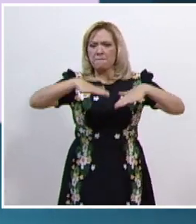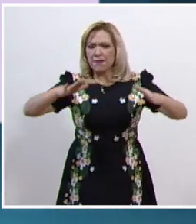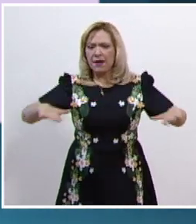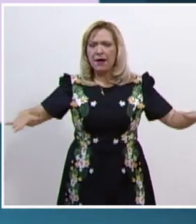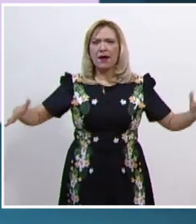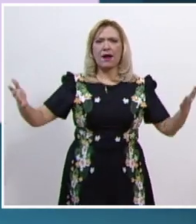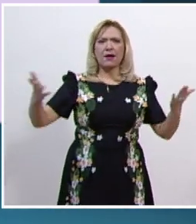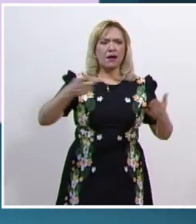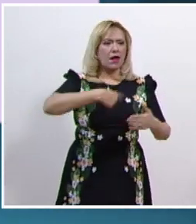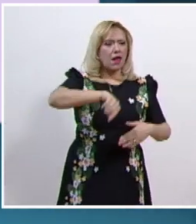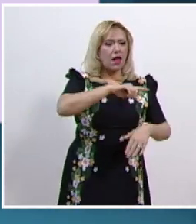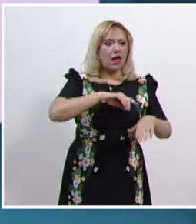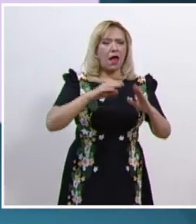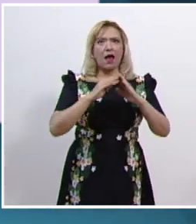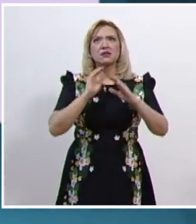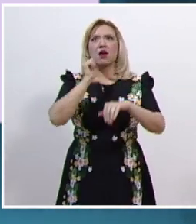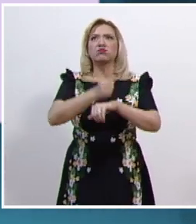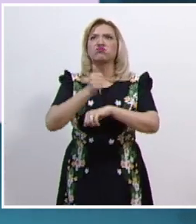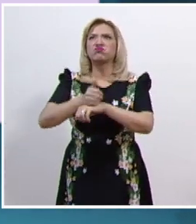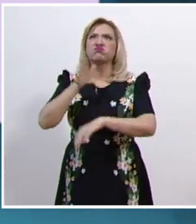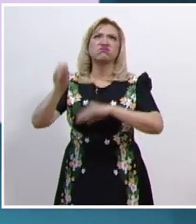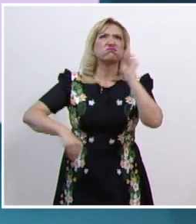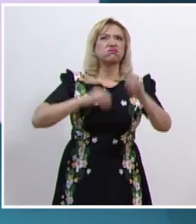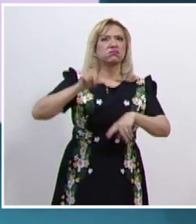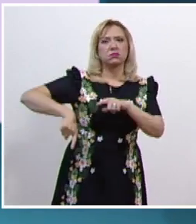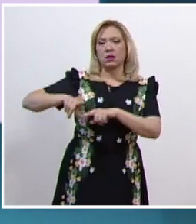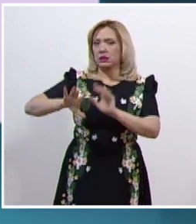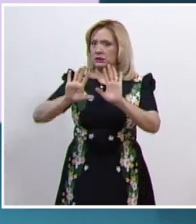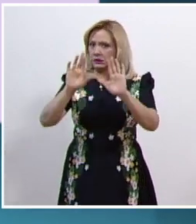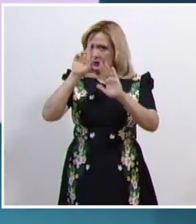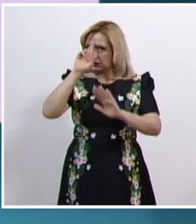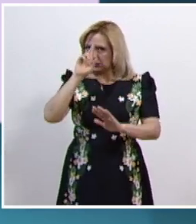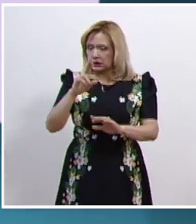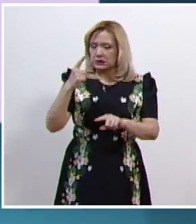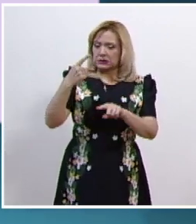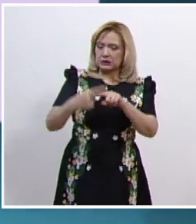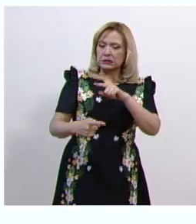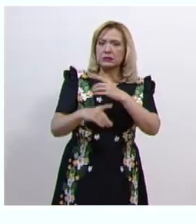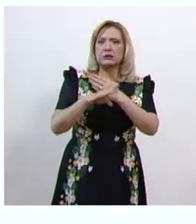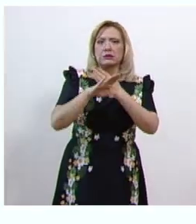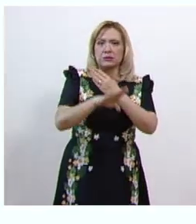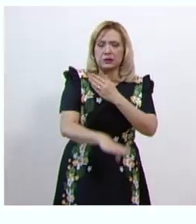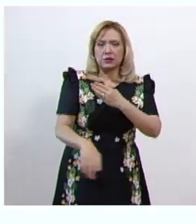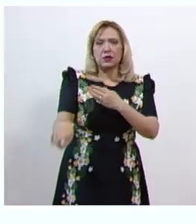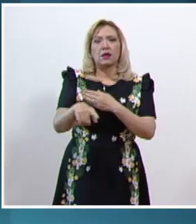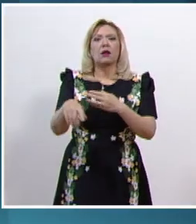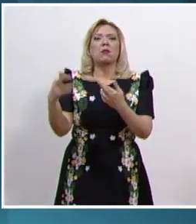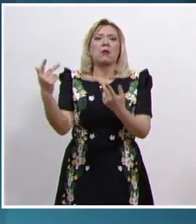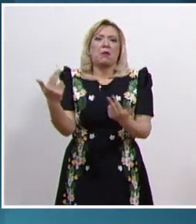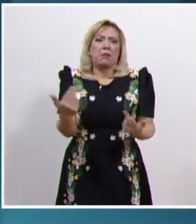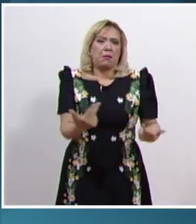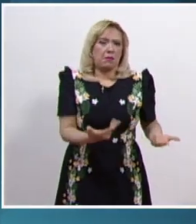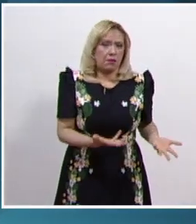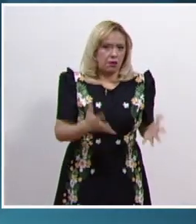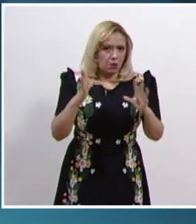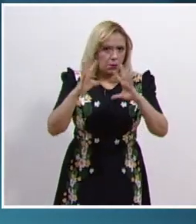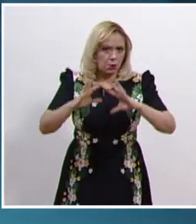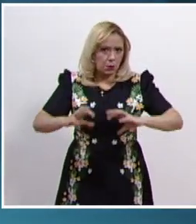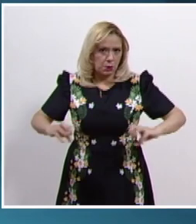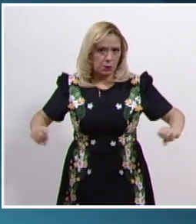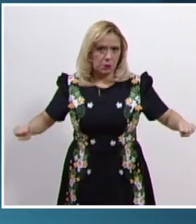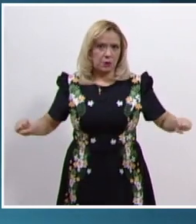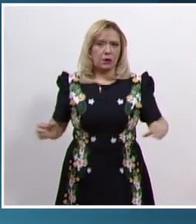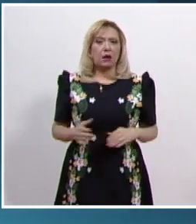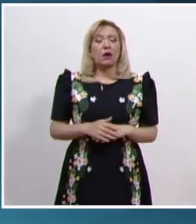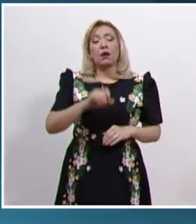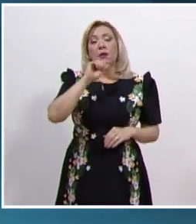las actividades humanas y el equilibrio natural, procurando la prevención de daños ambientales; justicia social y económica, que se refiere a